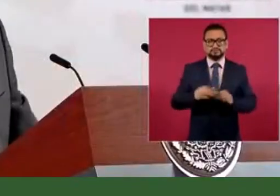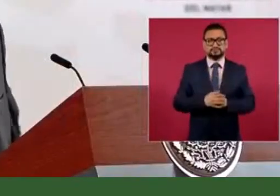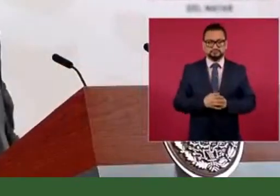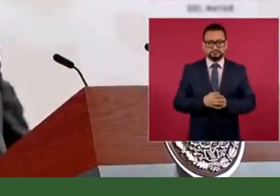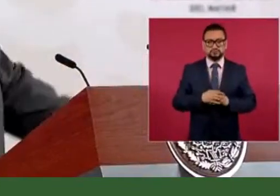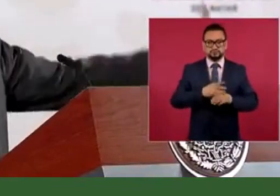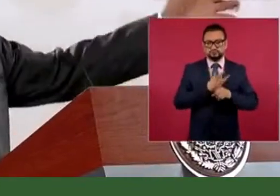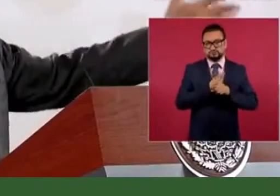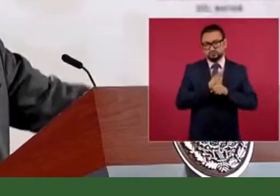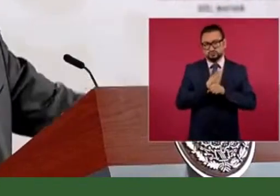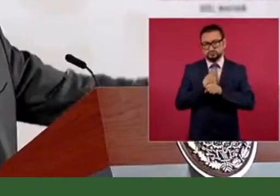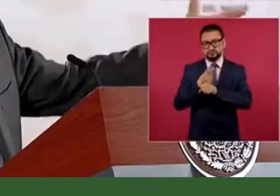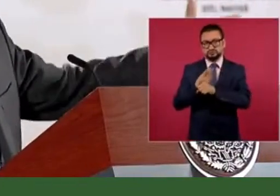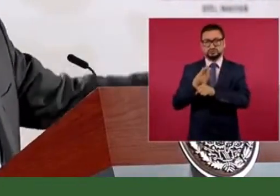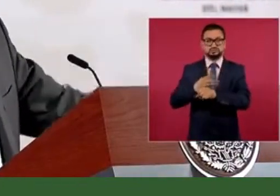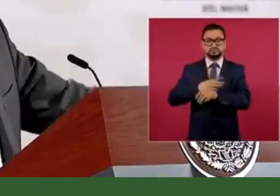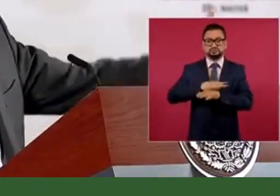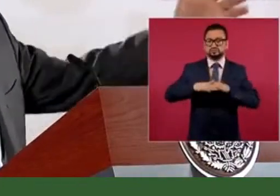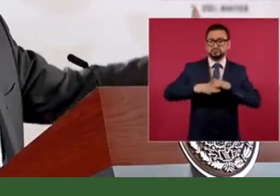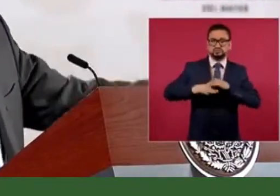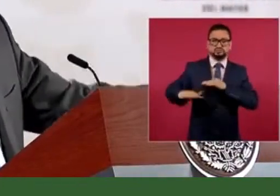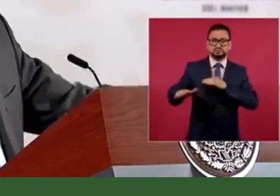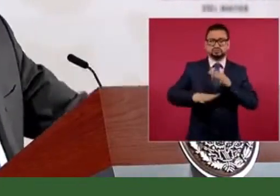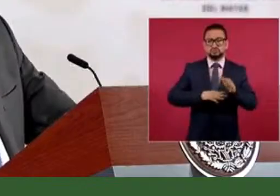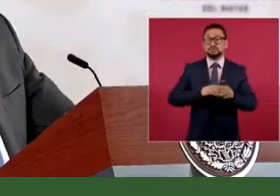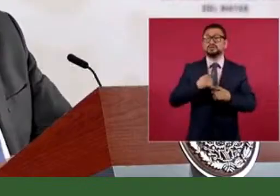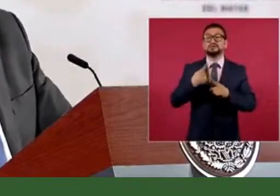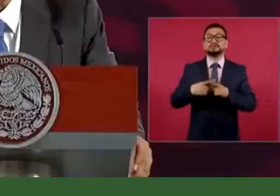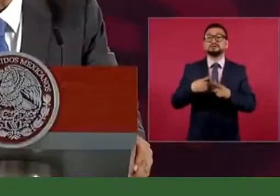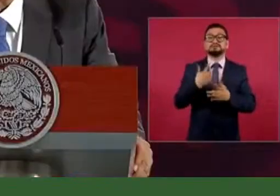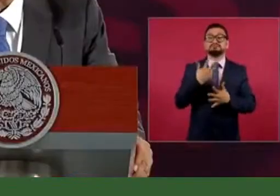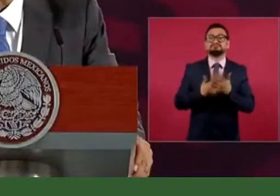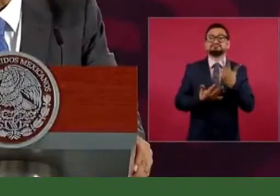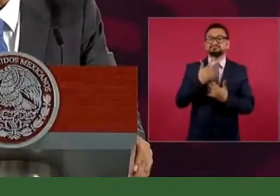construidos por la gente,